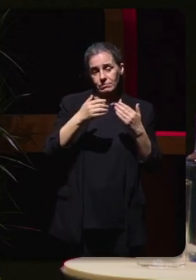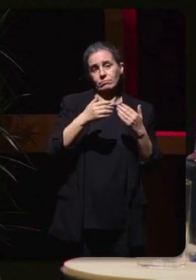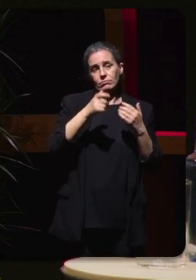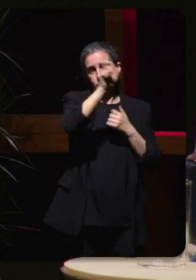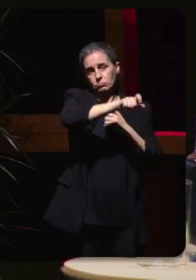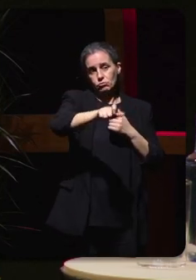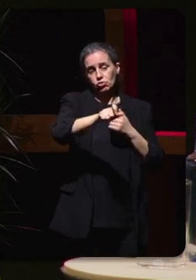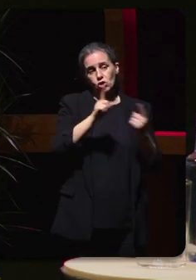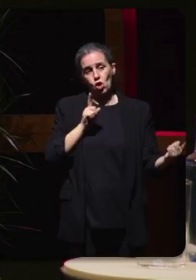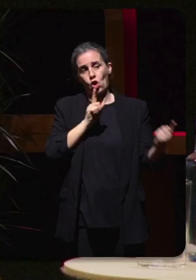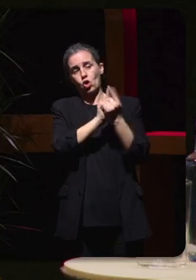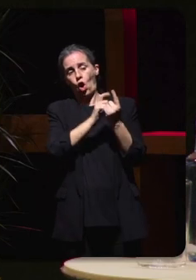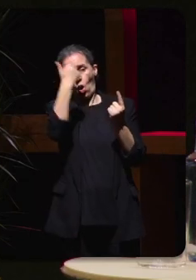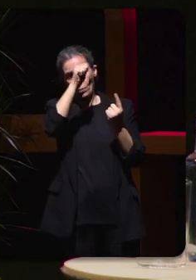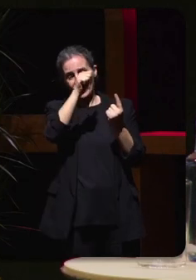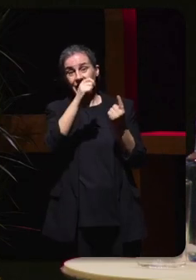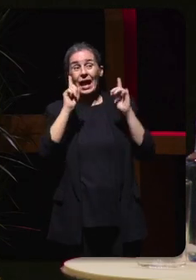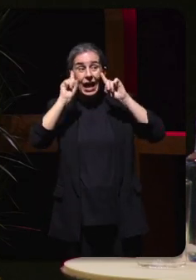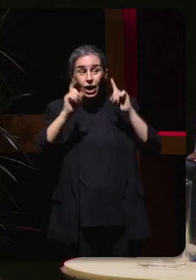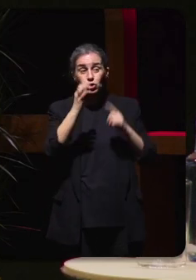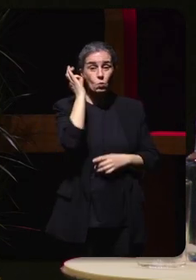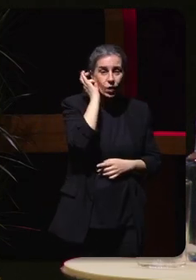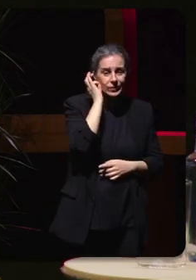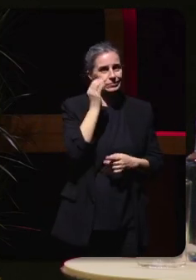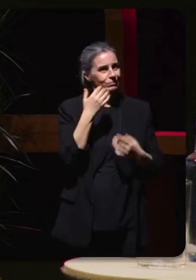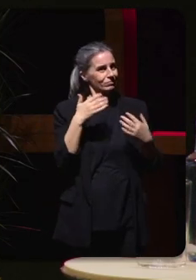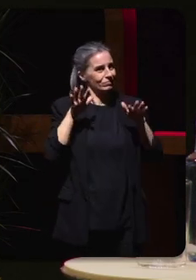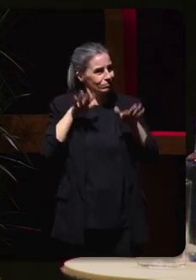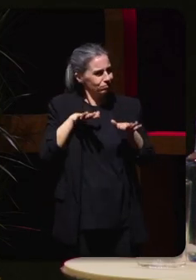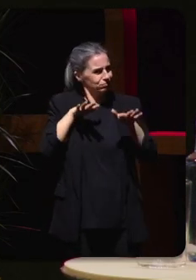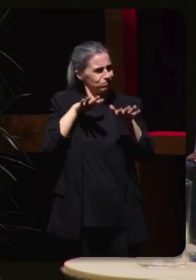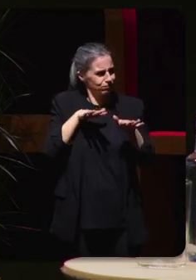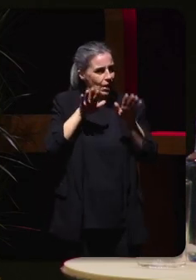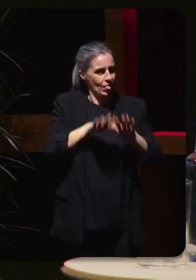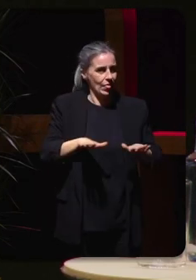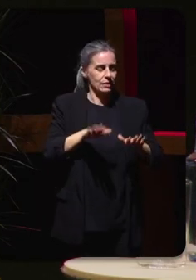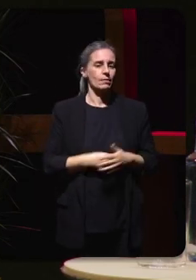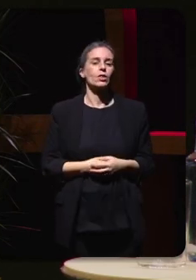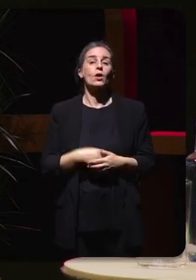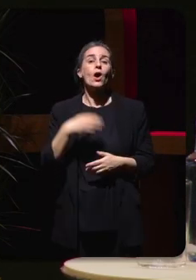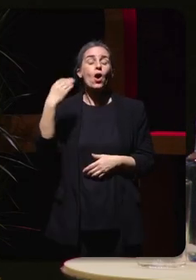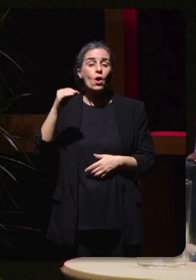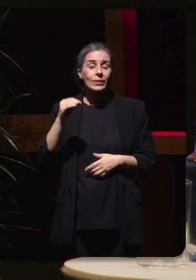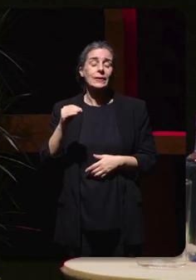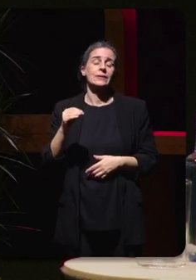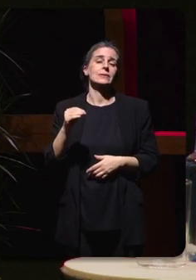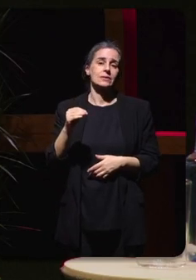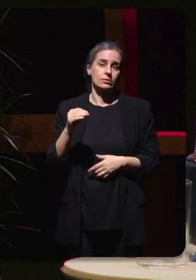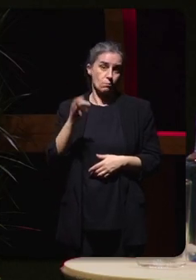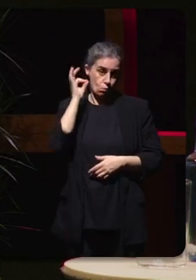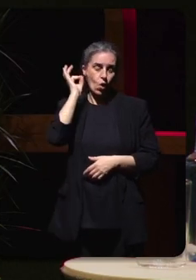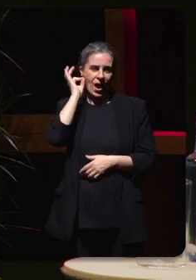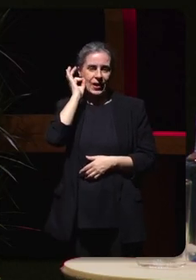Irak, en lugar de los soldados hombres de Irak. Jóvenes iraquíes, por ejemplo, fueron mujeres, ¿no?,